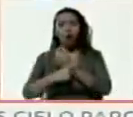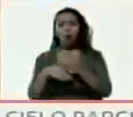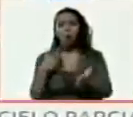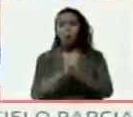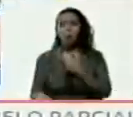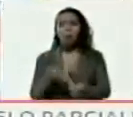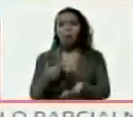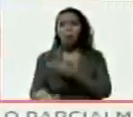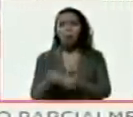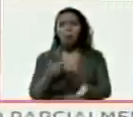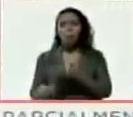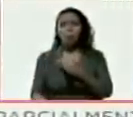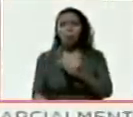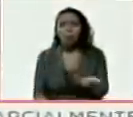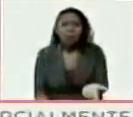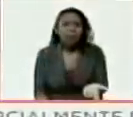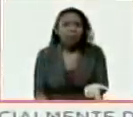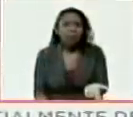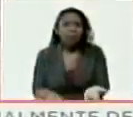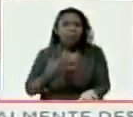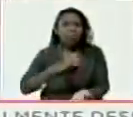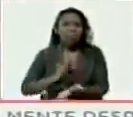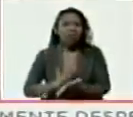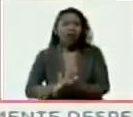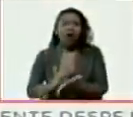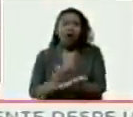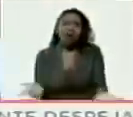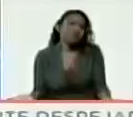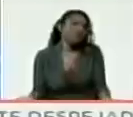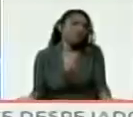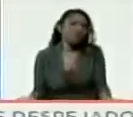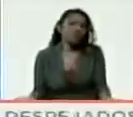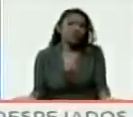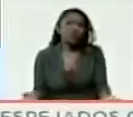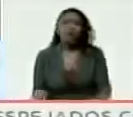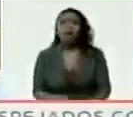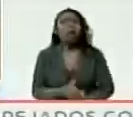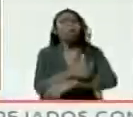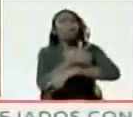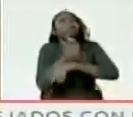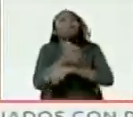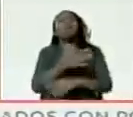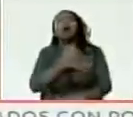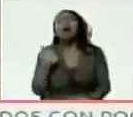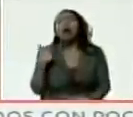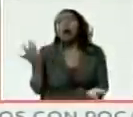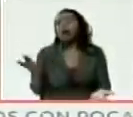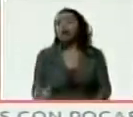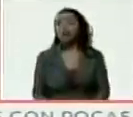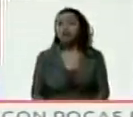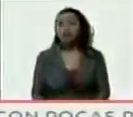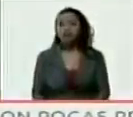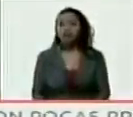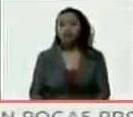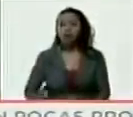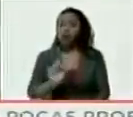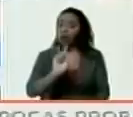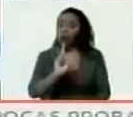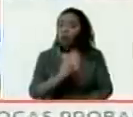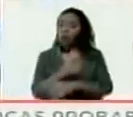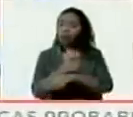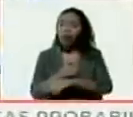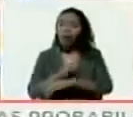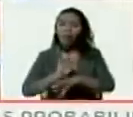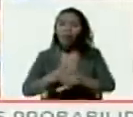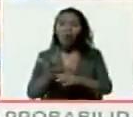importó, no, aquí estoy sanando y tal. Dispara si quiere. No va a disparar, porque fue